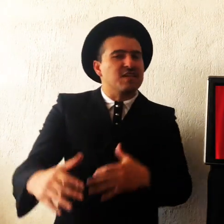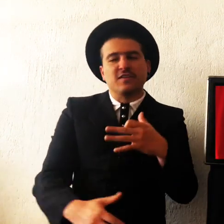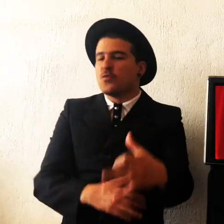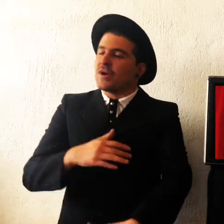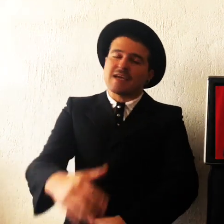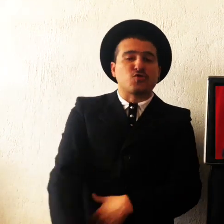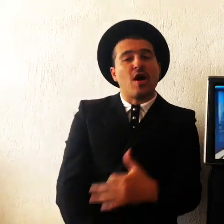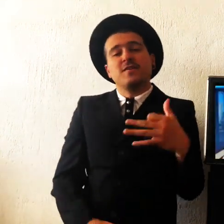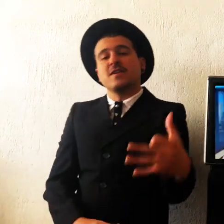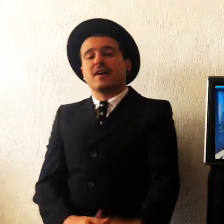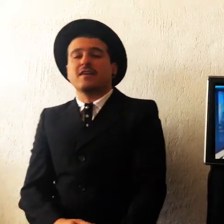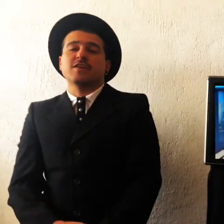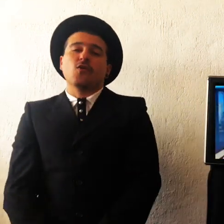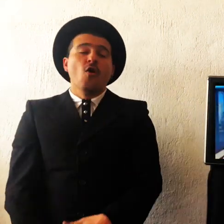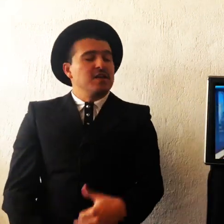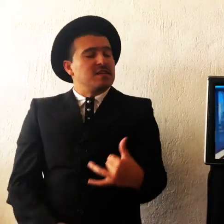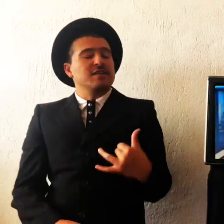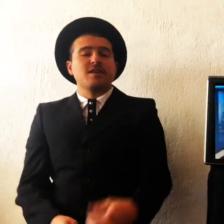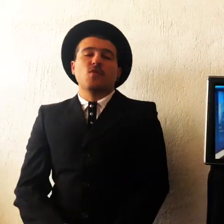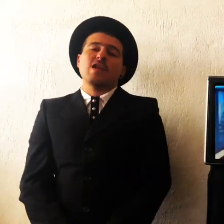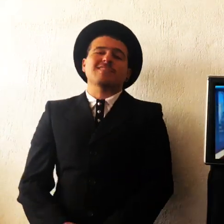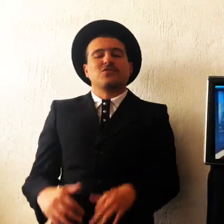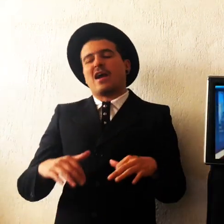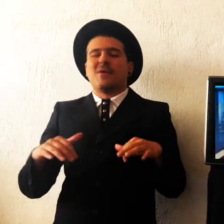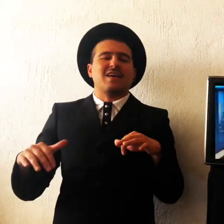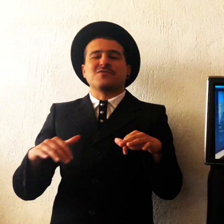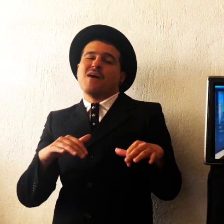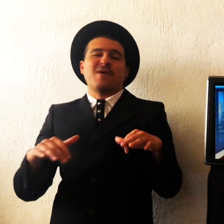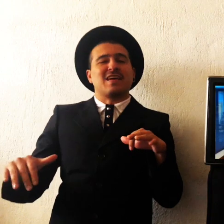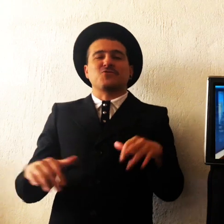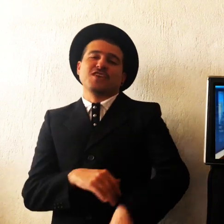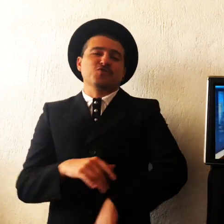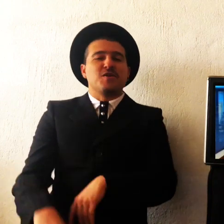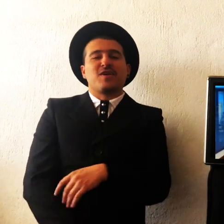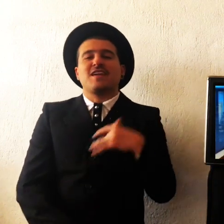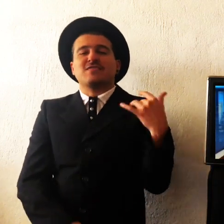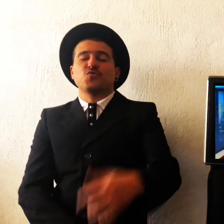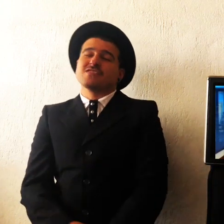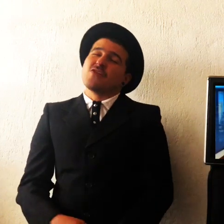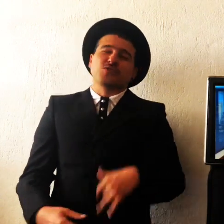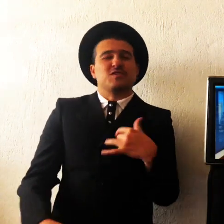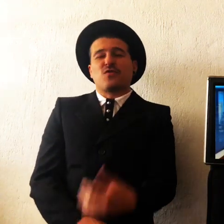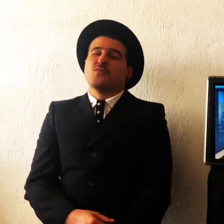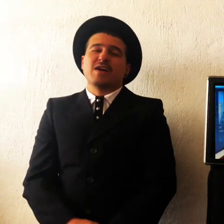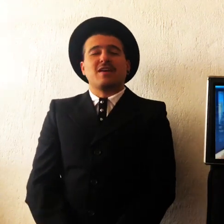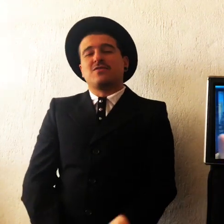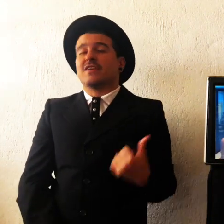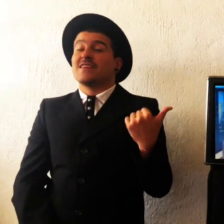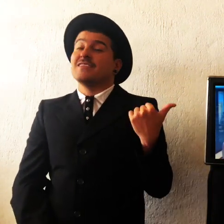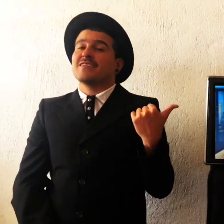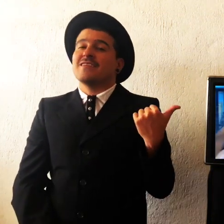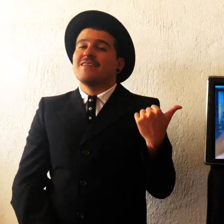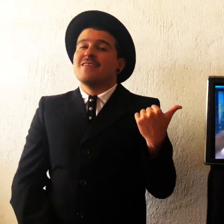Empiezo a sentir un patazo, adivina quién llegó Es el Guillermo Lazo, trabadazo, mamadazo Haciendo siempre de las suyas No votes por un